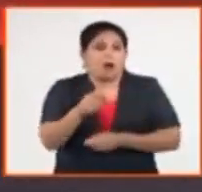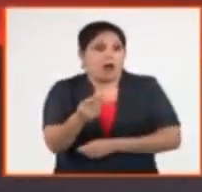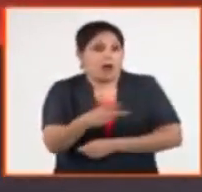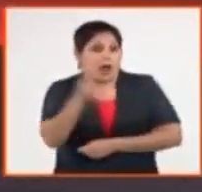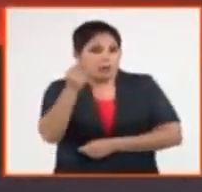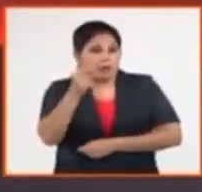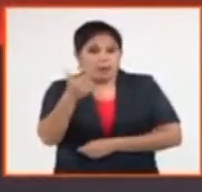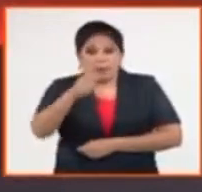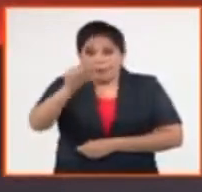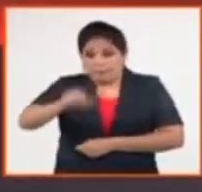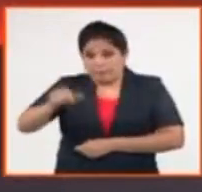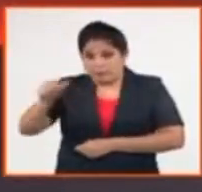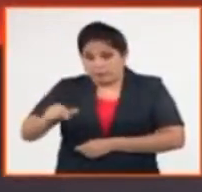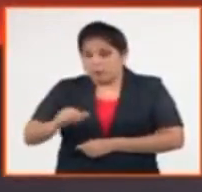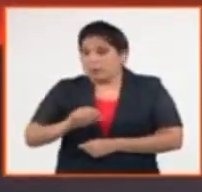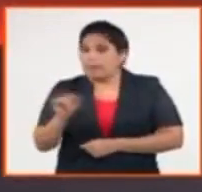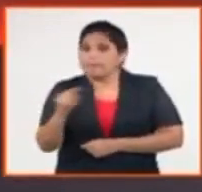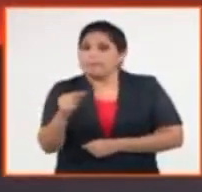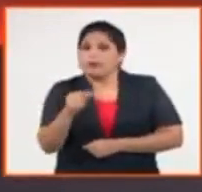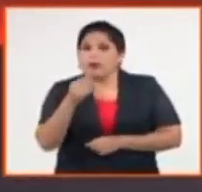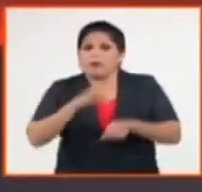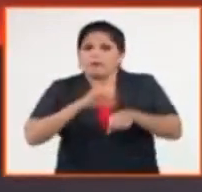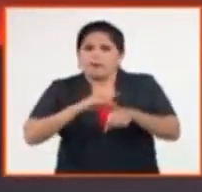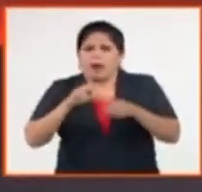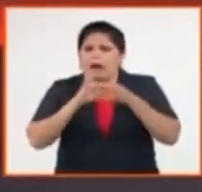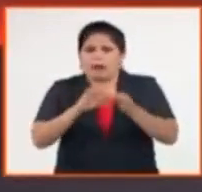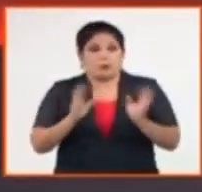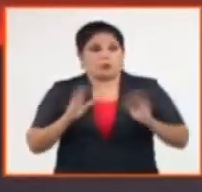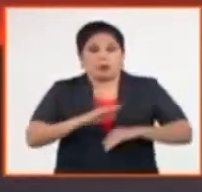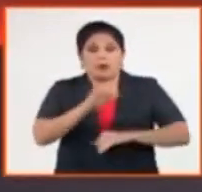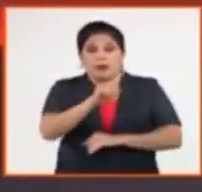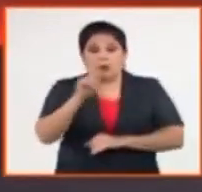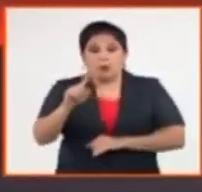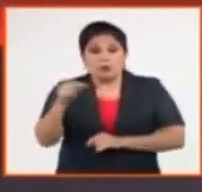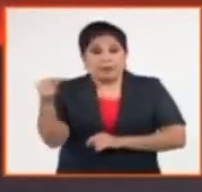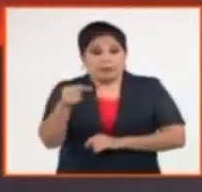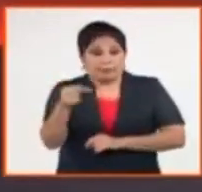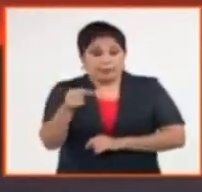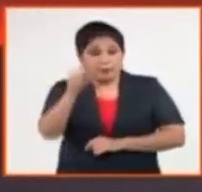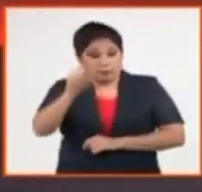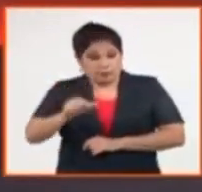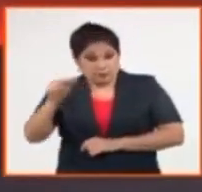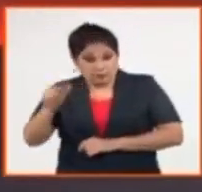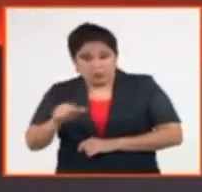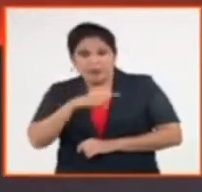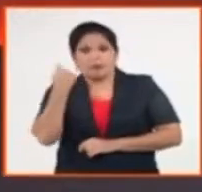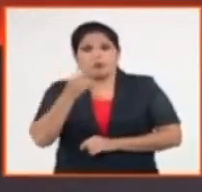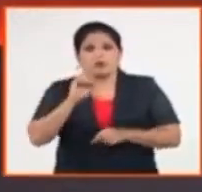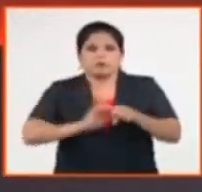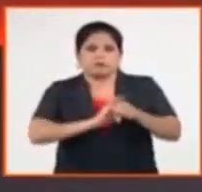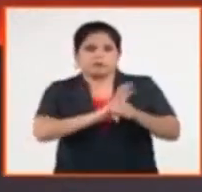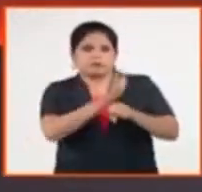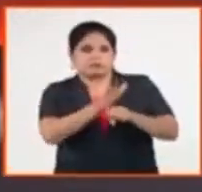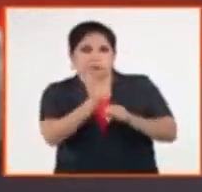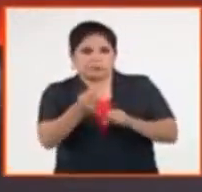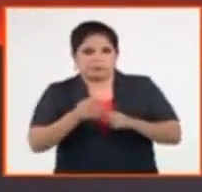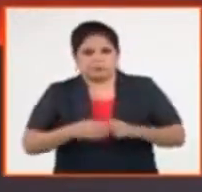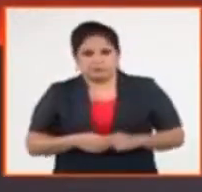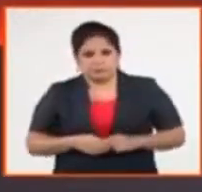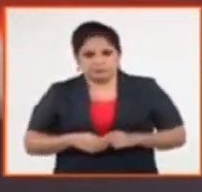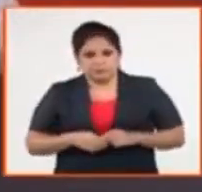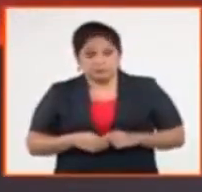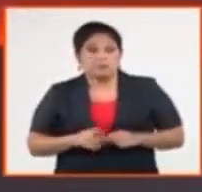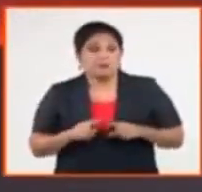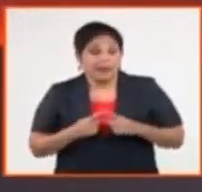menos probabilidad de enfermedad severa y 11 veces menos probabilidad de morir por el coronavirus. O sea que hay